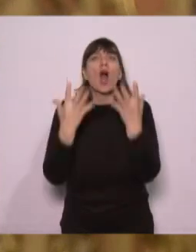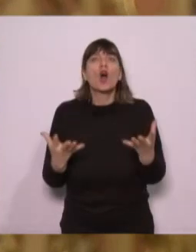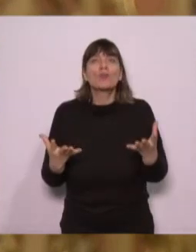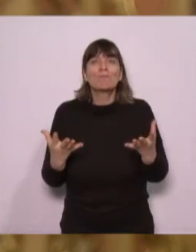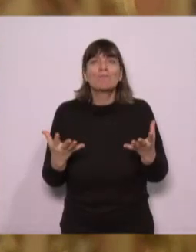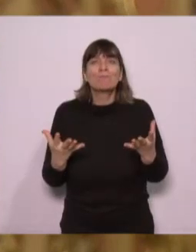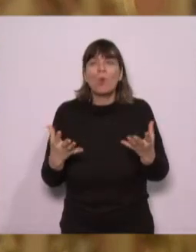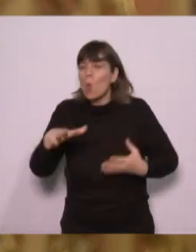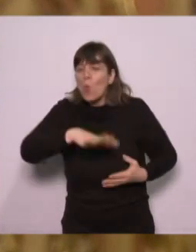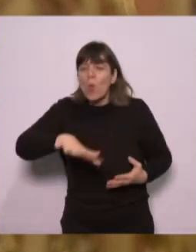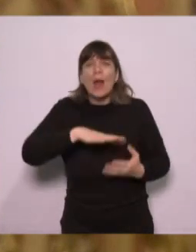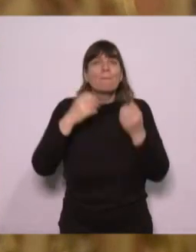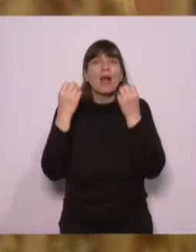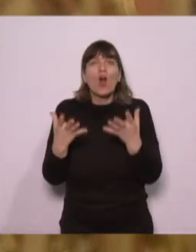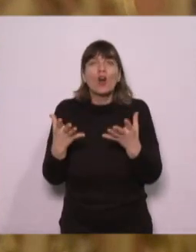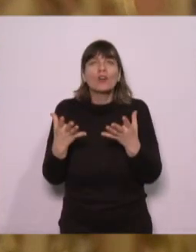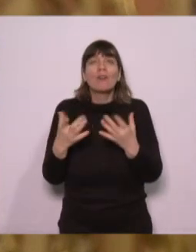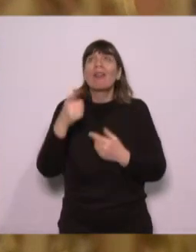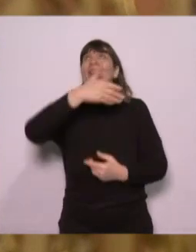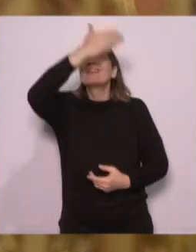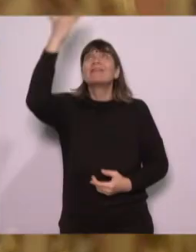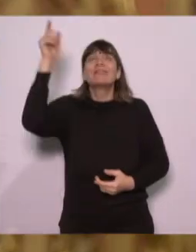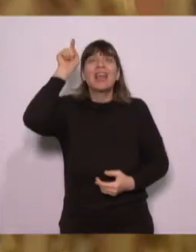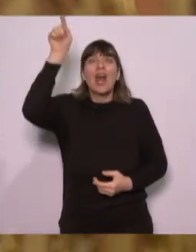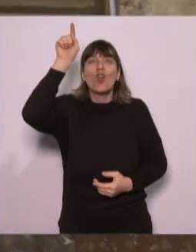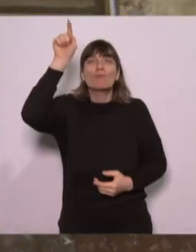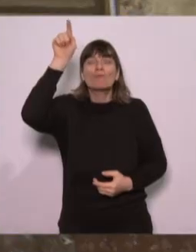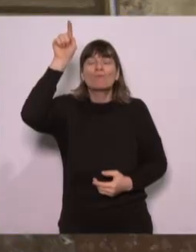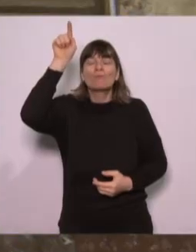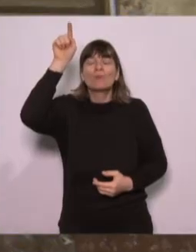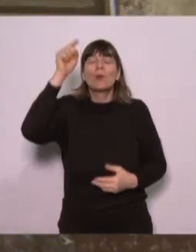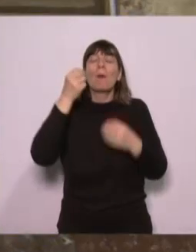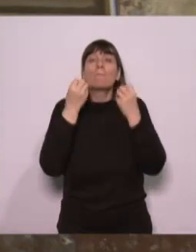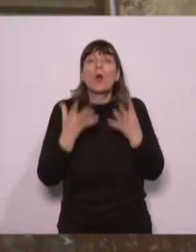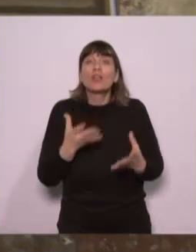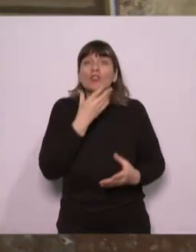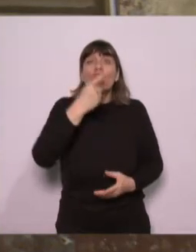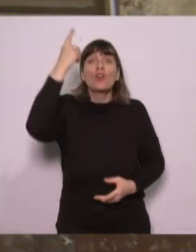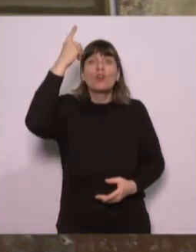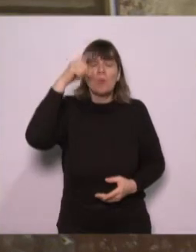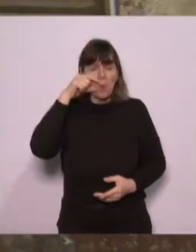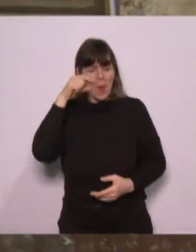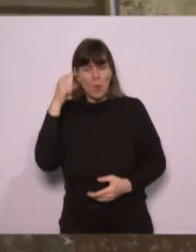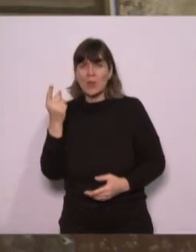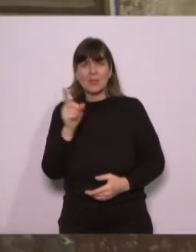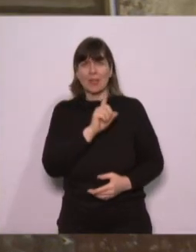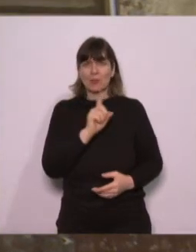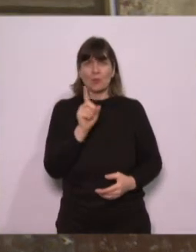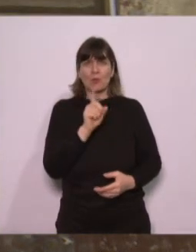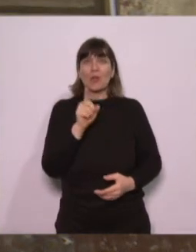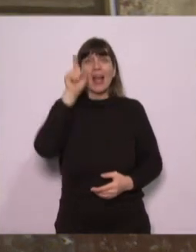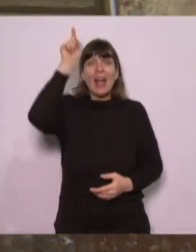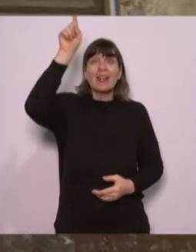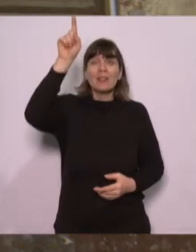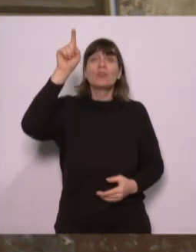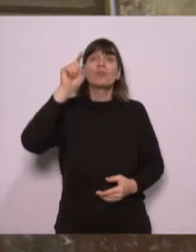mejor, nada menos que la celestial. Por eso, Dios no se avergüenza de llamarse